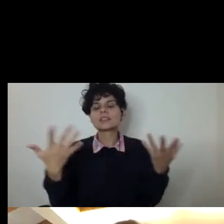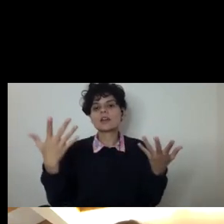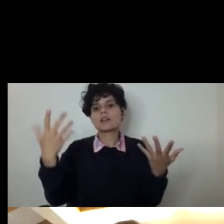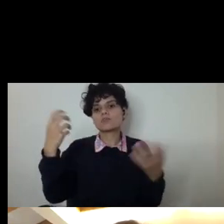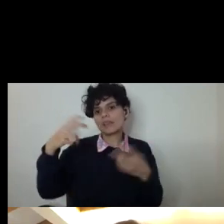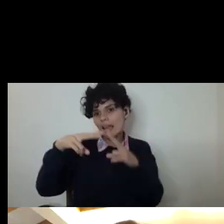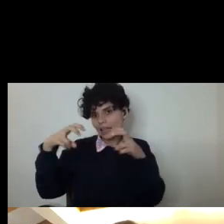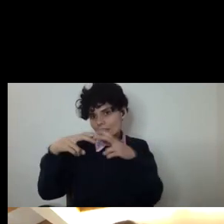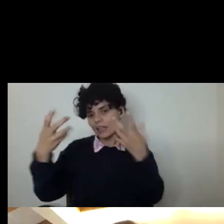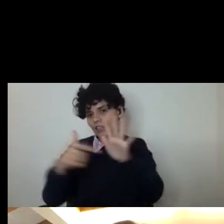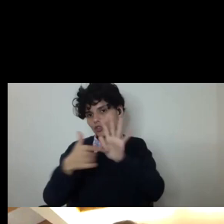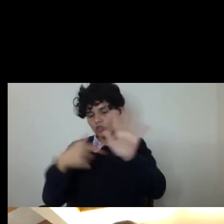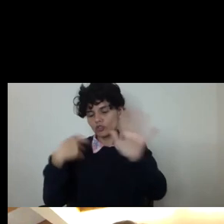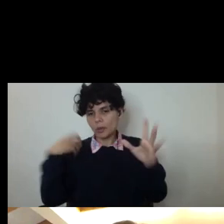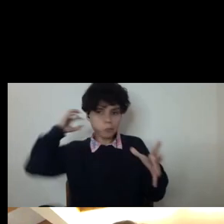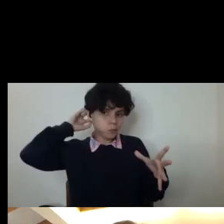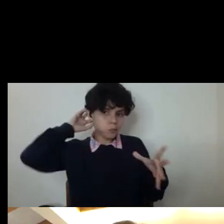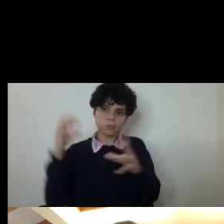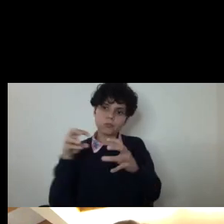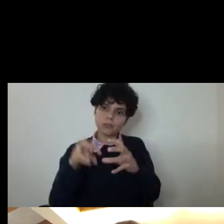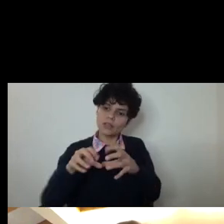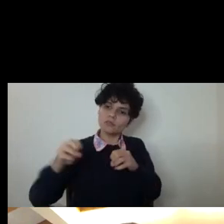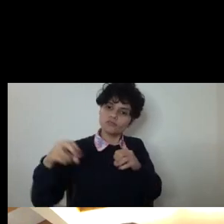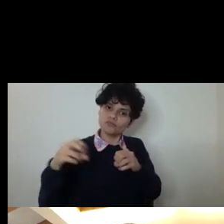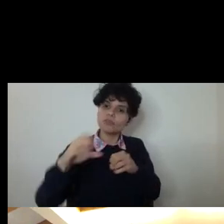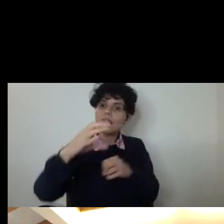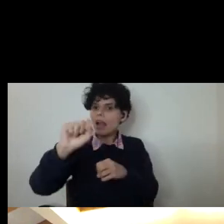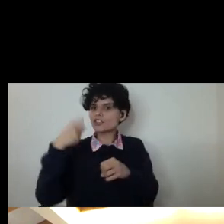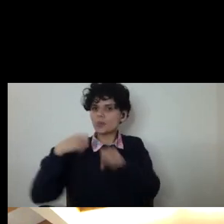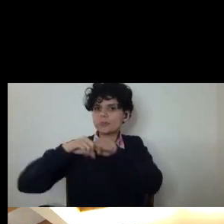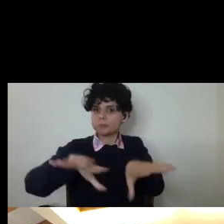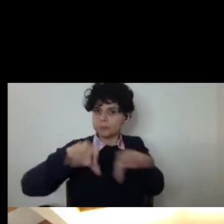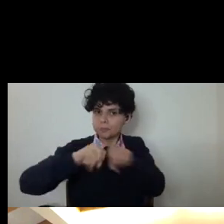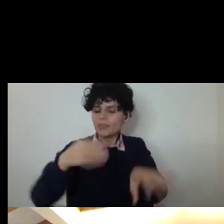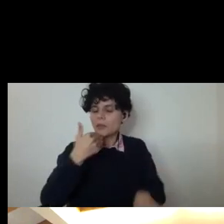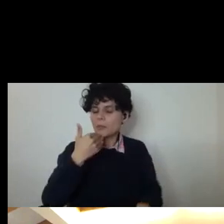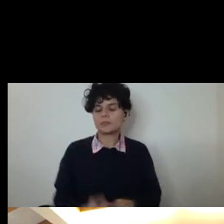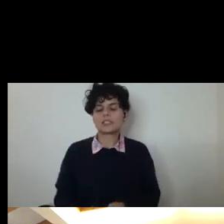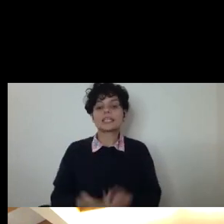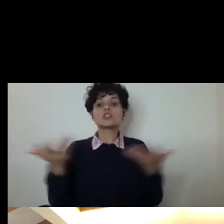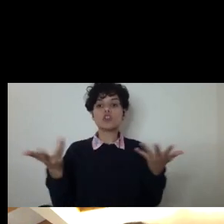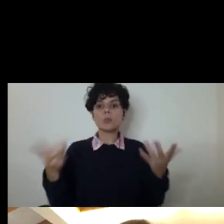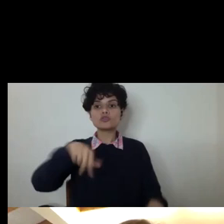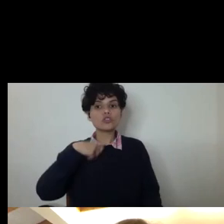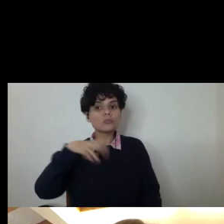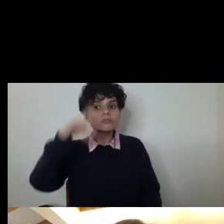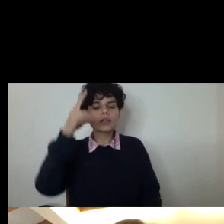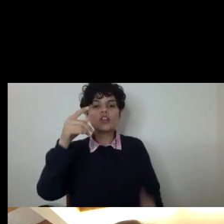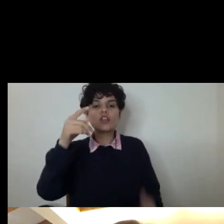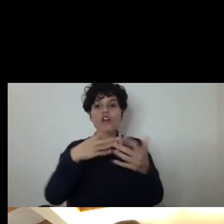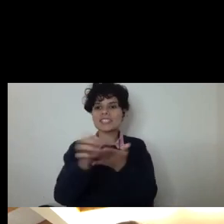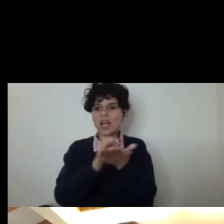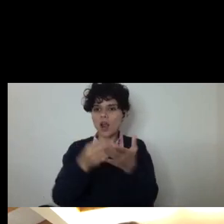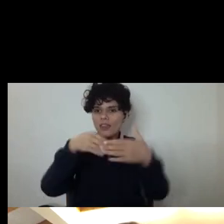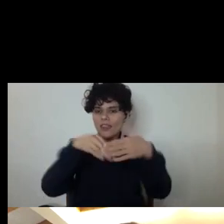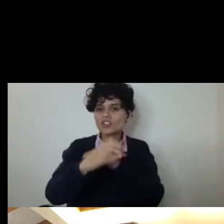les mostré a ustedes, que generaba señales de calcio. ¿Y cómo detectamos las señales en el citoplasma? Con flujo